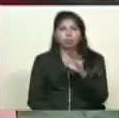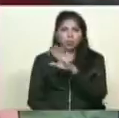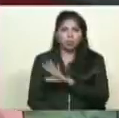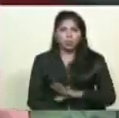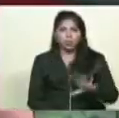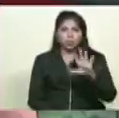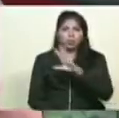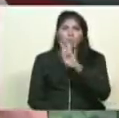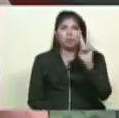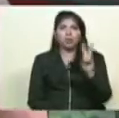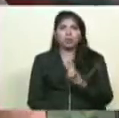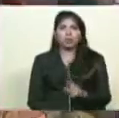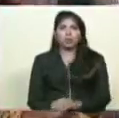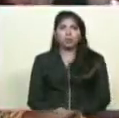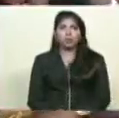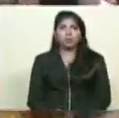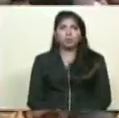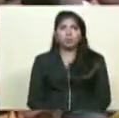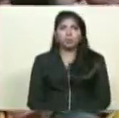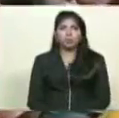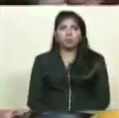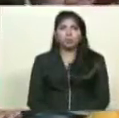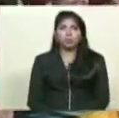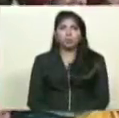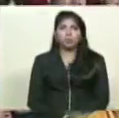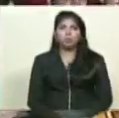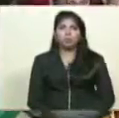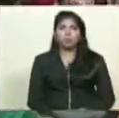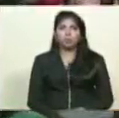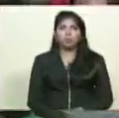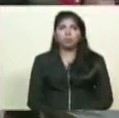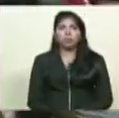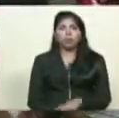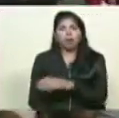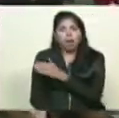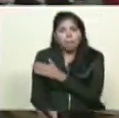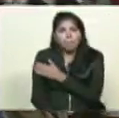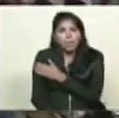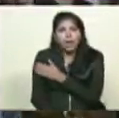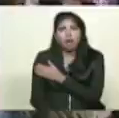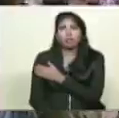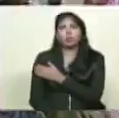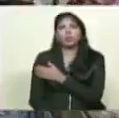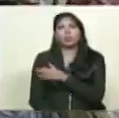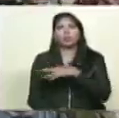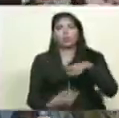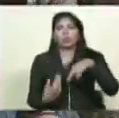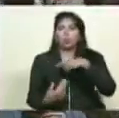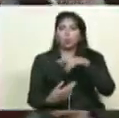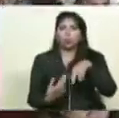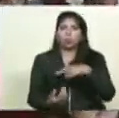nacional. Muy buenas tardes y un abrazo revolucionario.